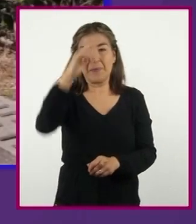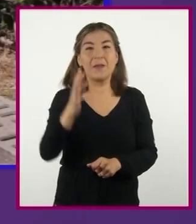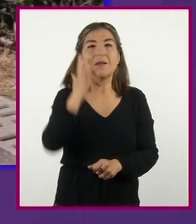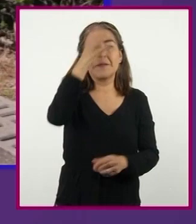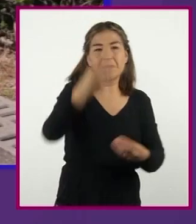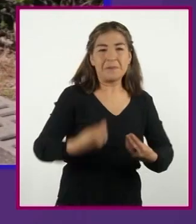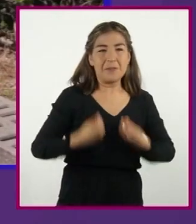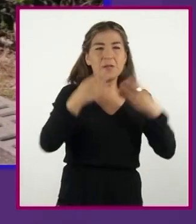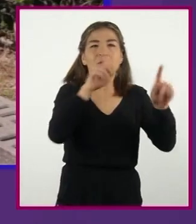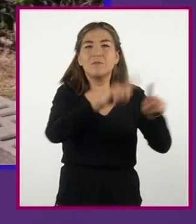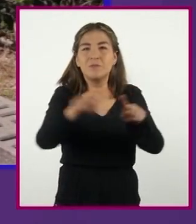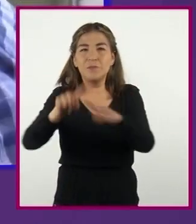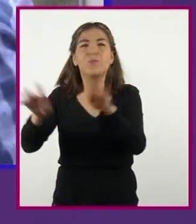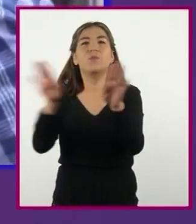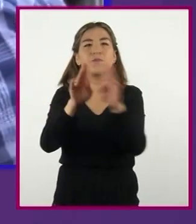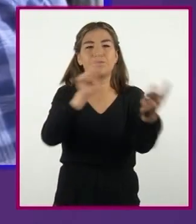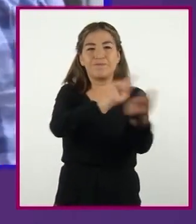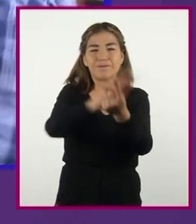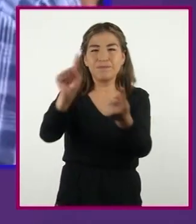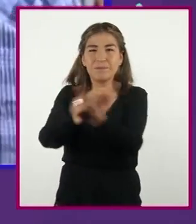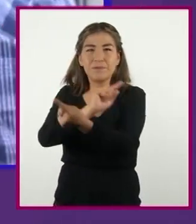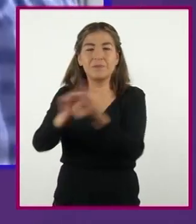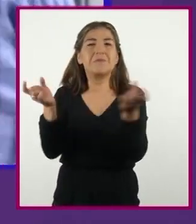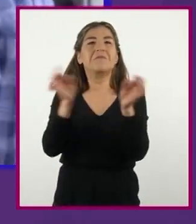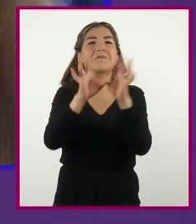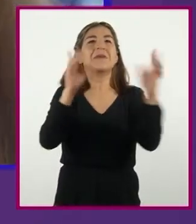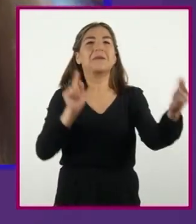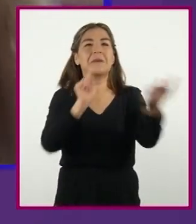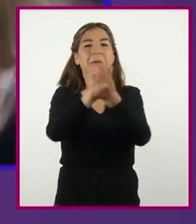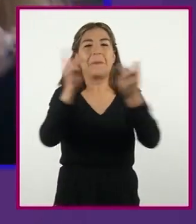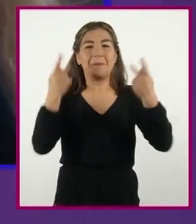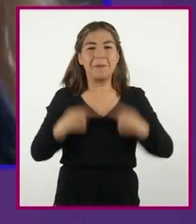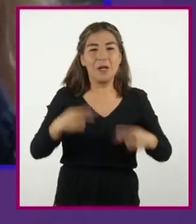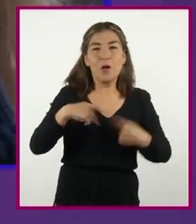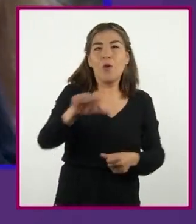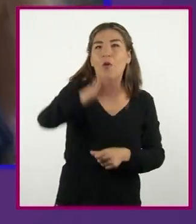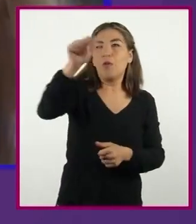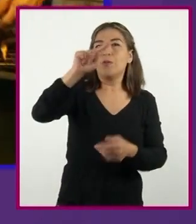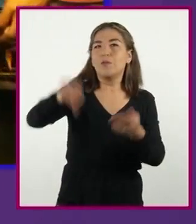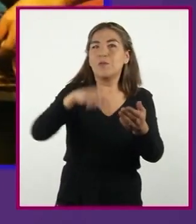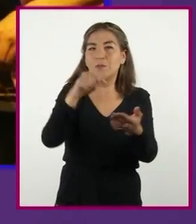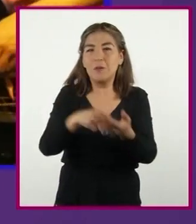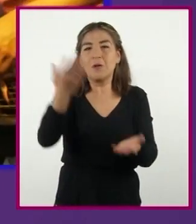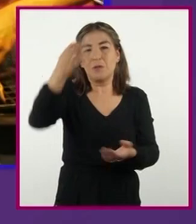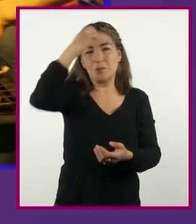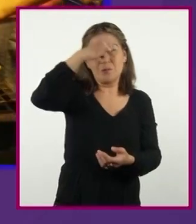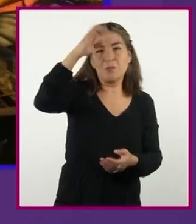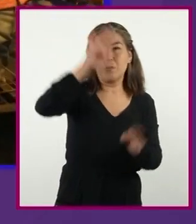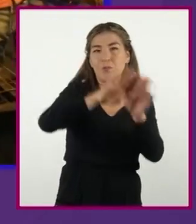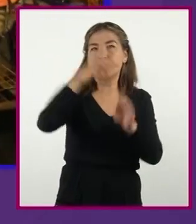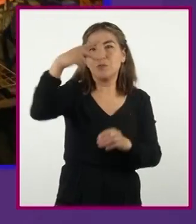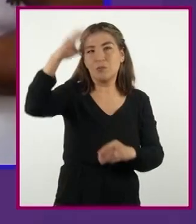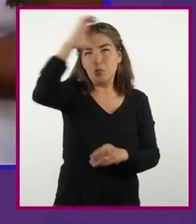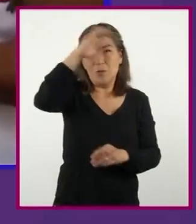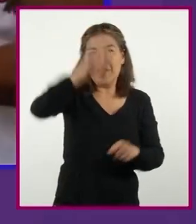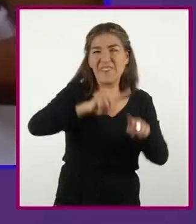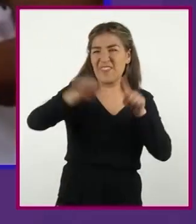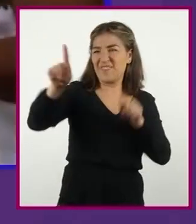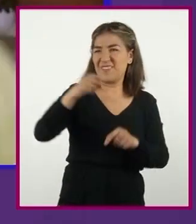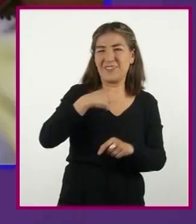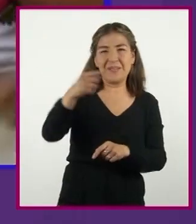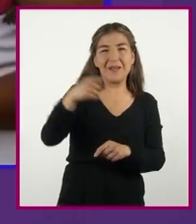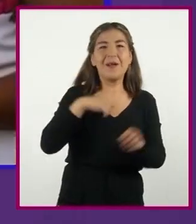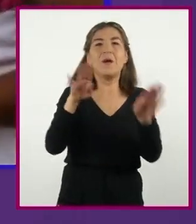intercultural y saber cómo actuar cuando coincidimos con una persona proveniente de una cultura diferente de la nuestra.